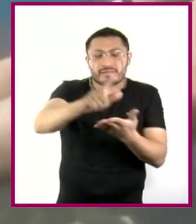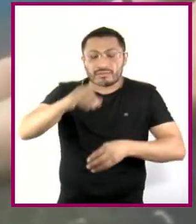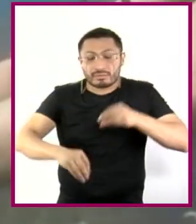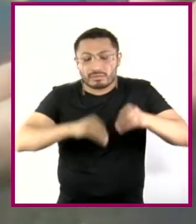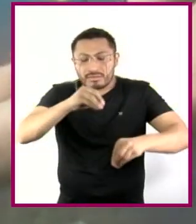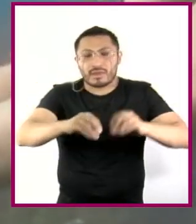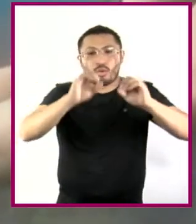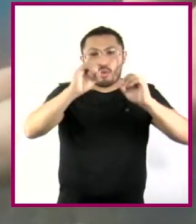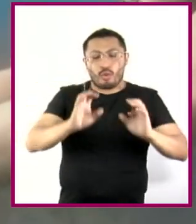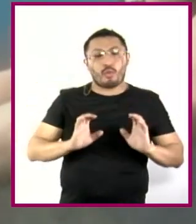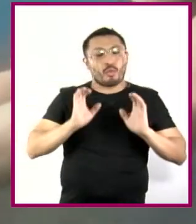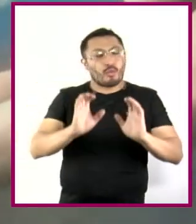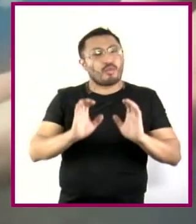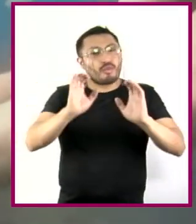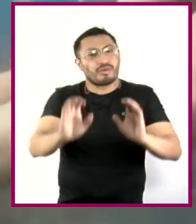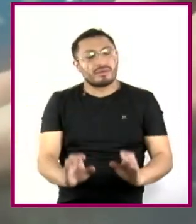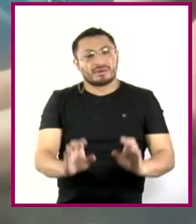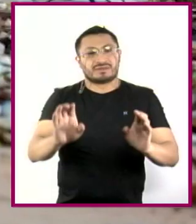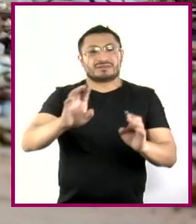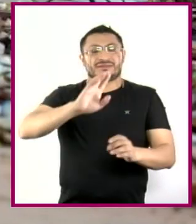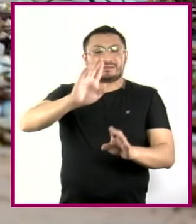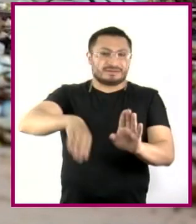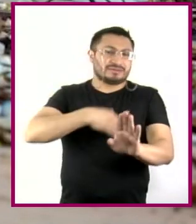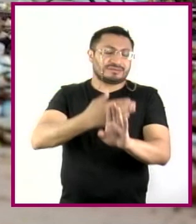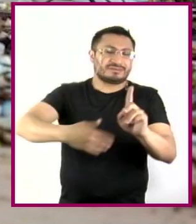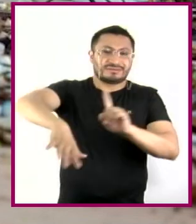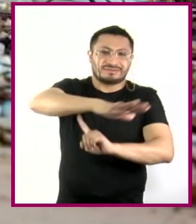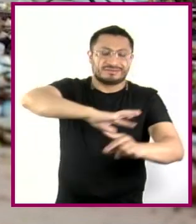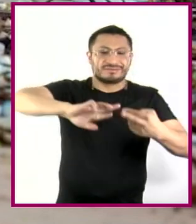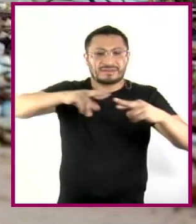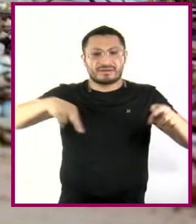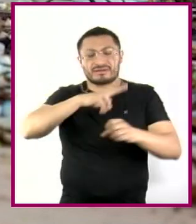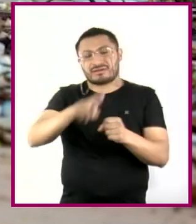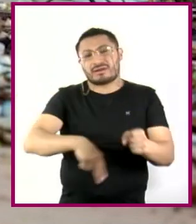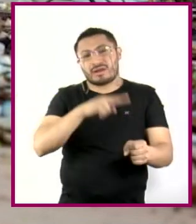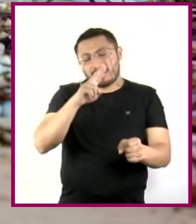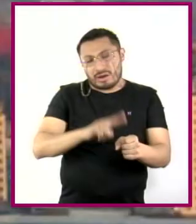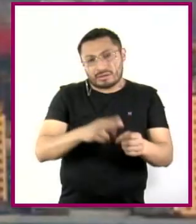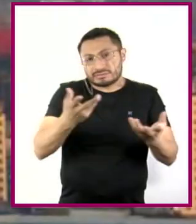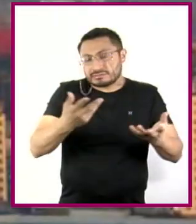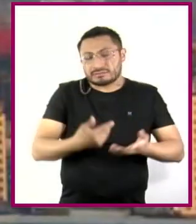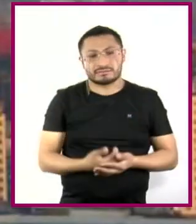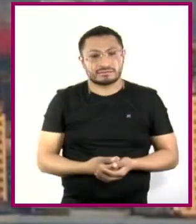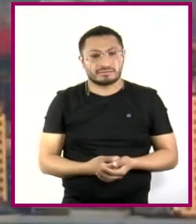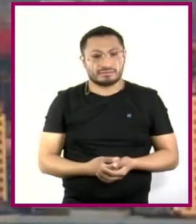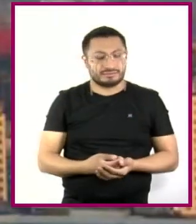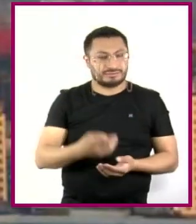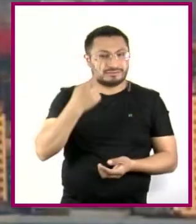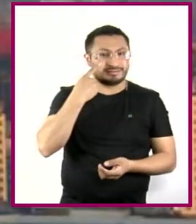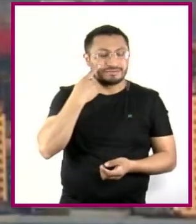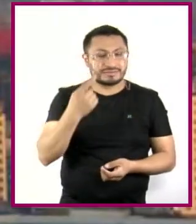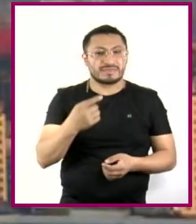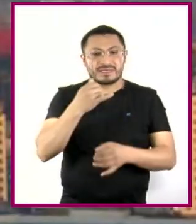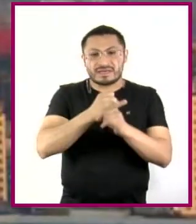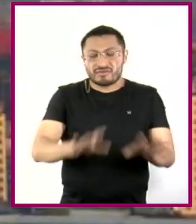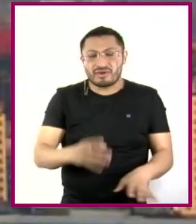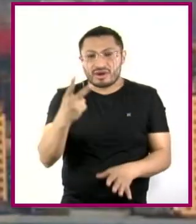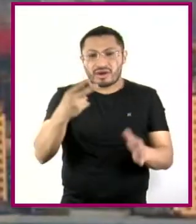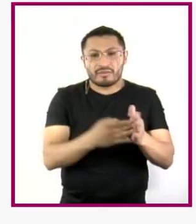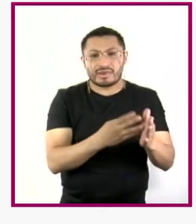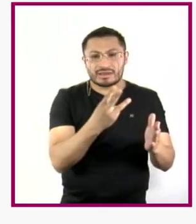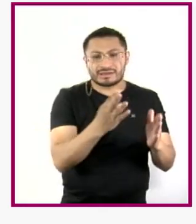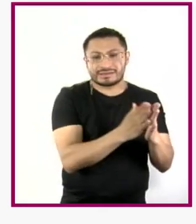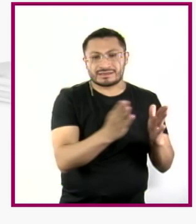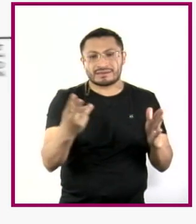o prevenir el agotamiento y la degradación de los recursos naturales y el medio ambiente. Veamos los datos de 2003 a